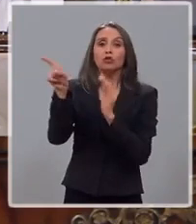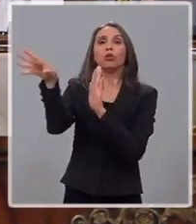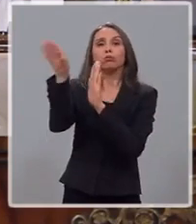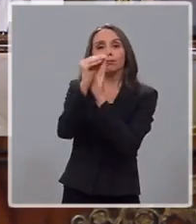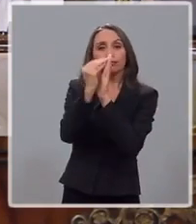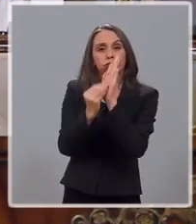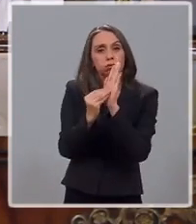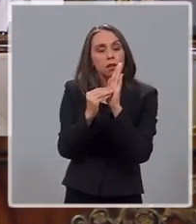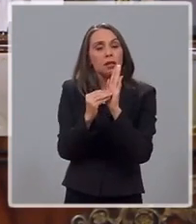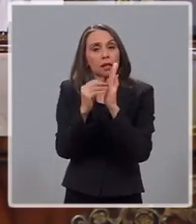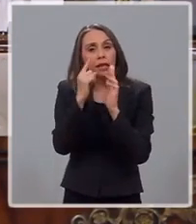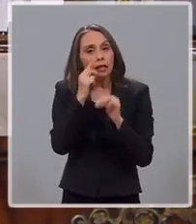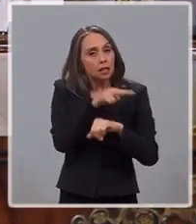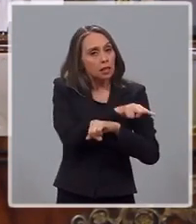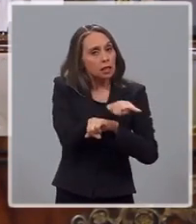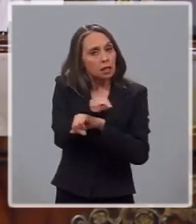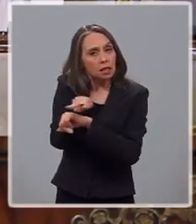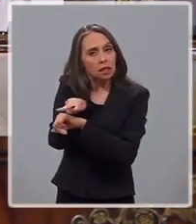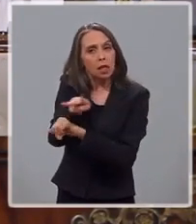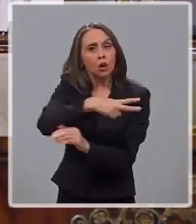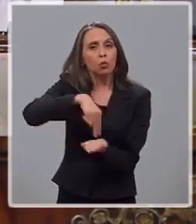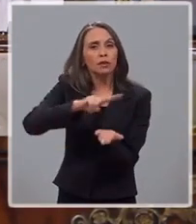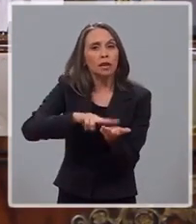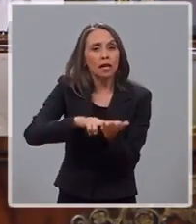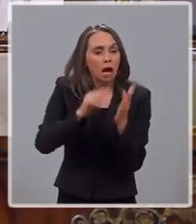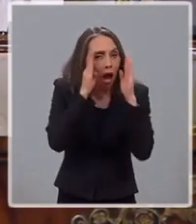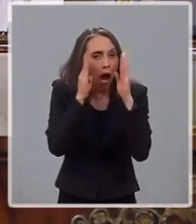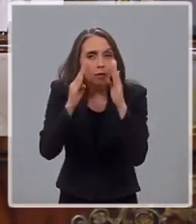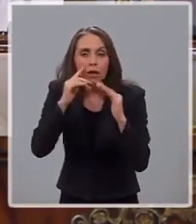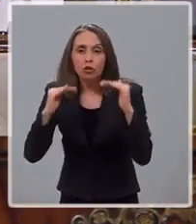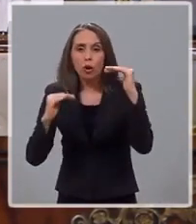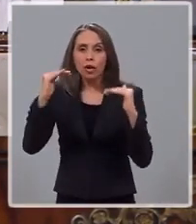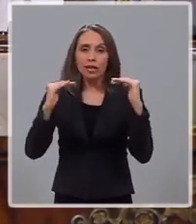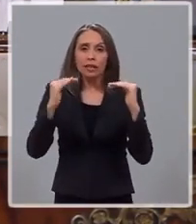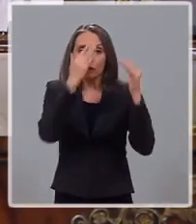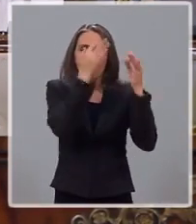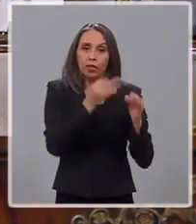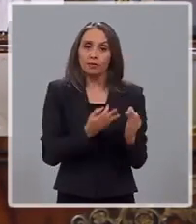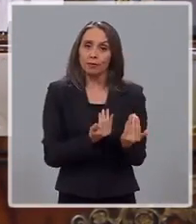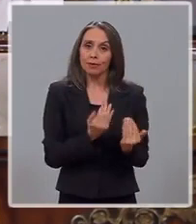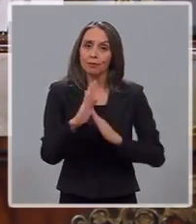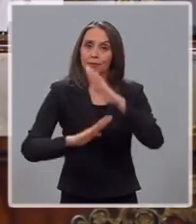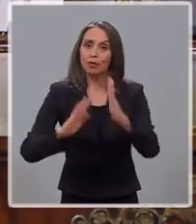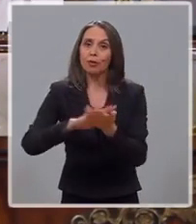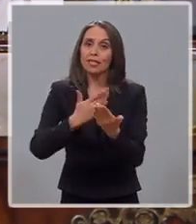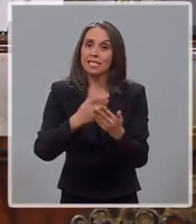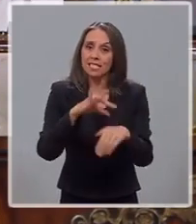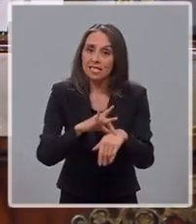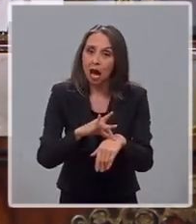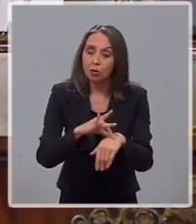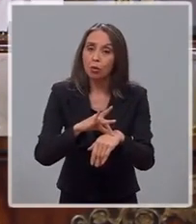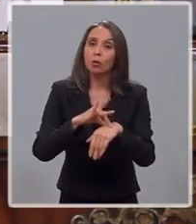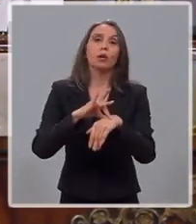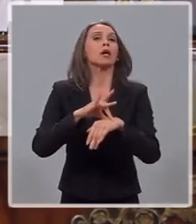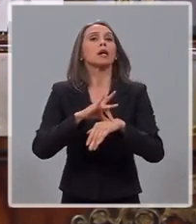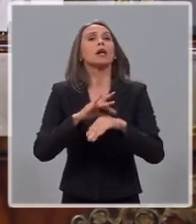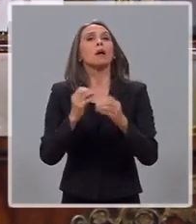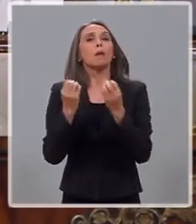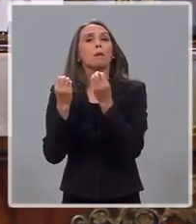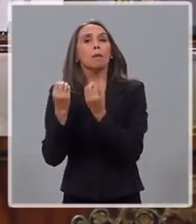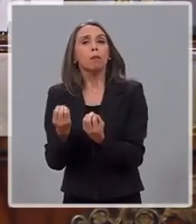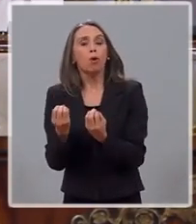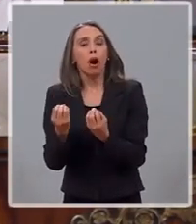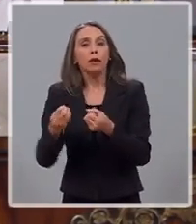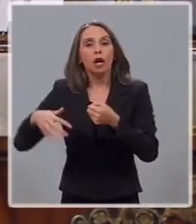atentos a nuestra propia realidad buscando un equilibrio entre las medidas necesarias para proteger la salud y las adecuadas